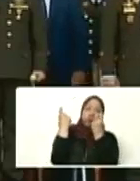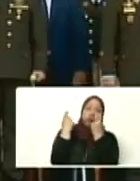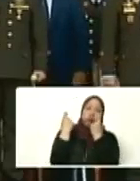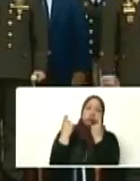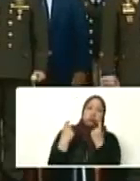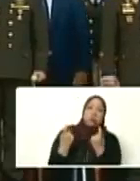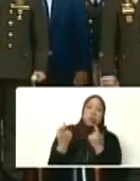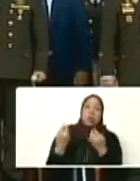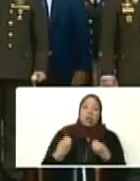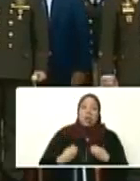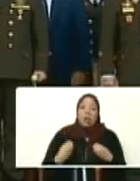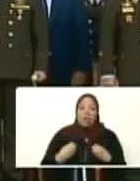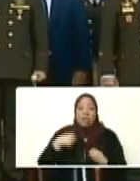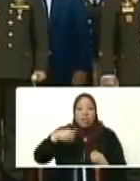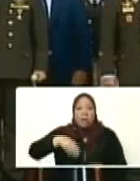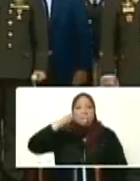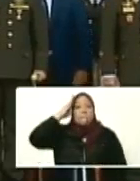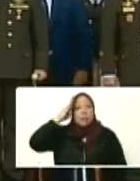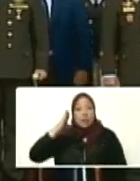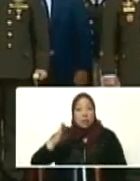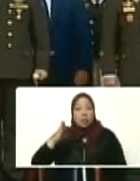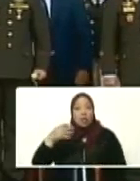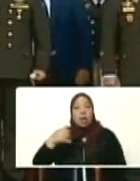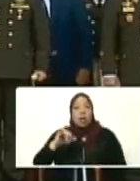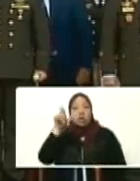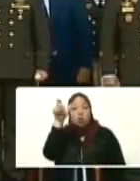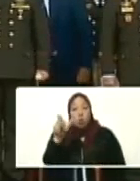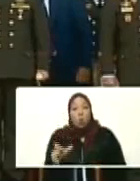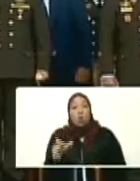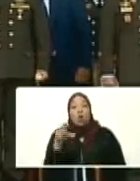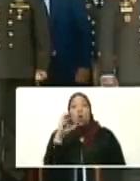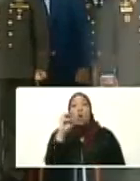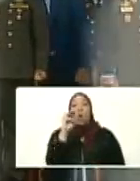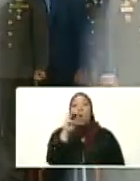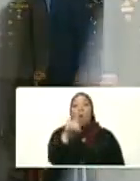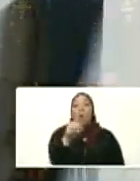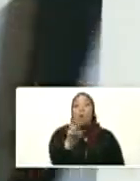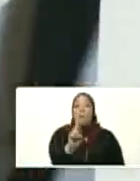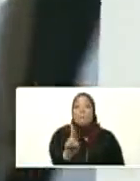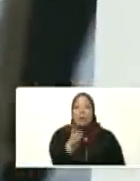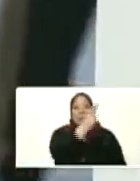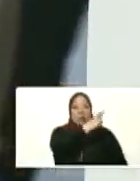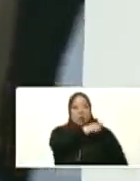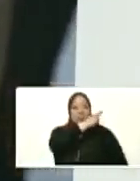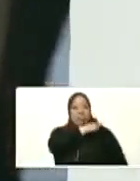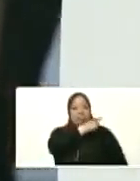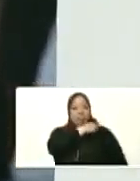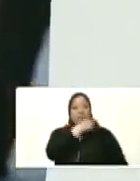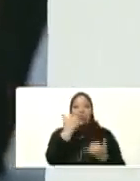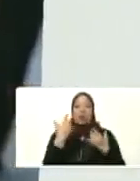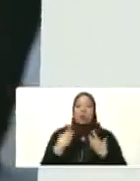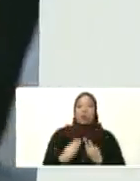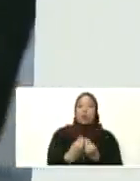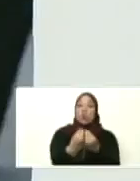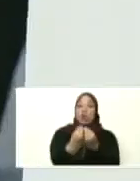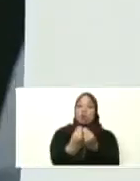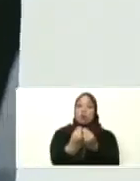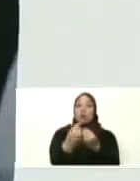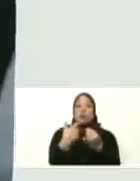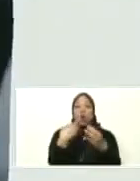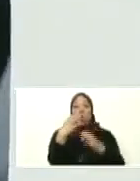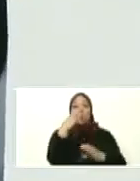de la vida castrense. Han sido las palabras del teniente Omar Andrés Romero López, al tiempo que asegurada que les